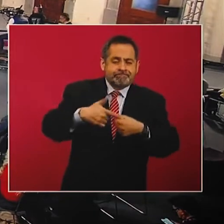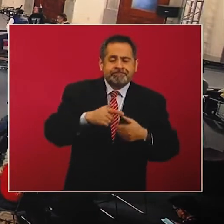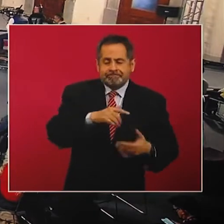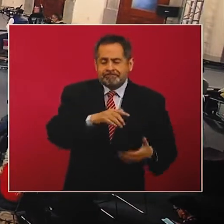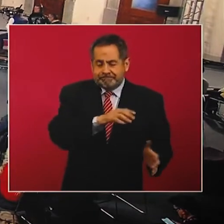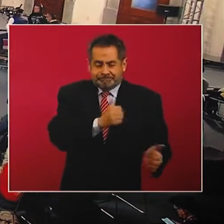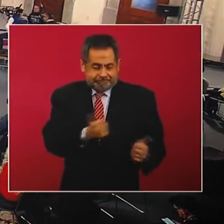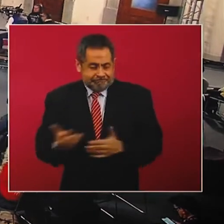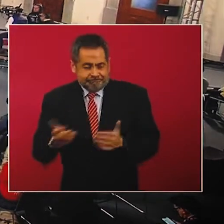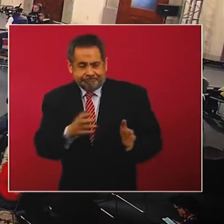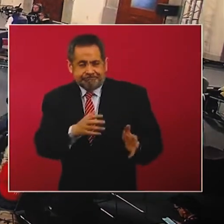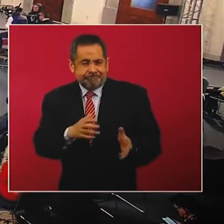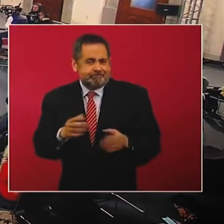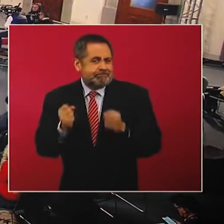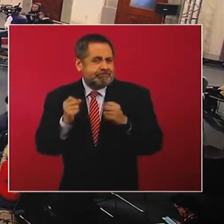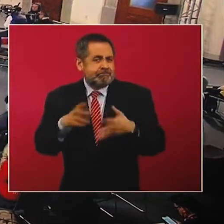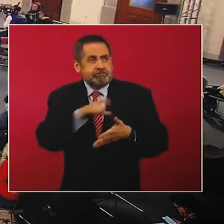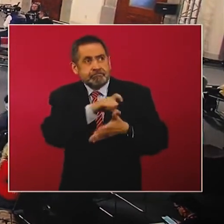de gasolina